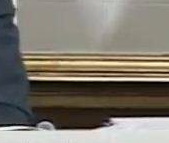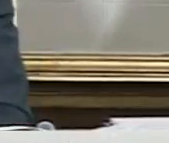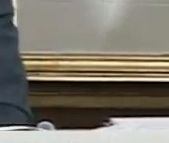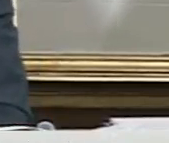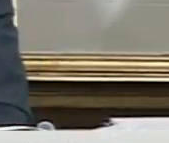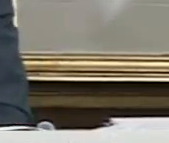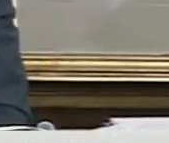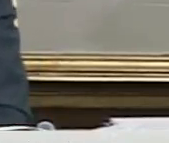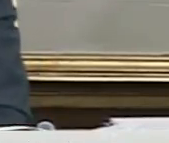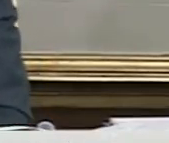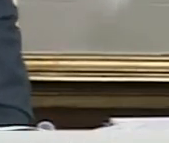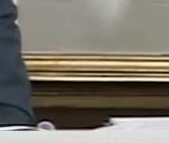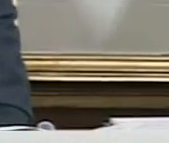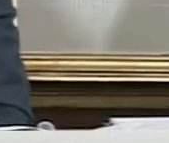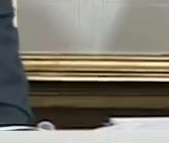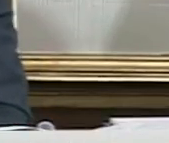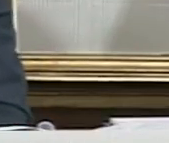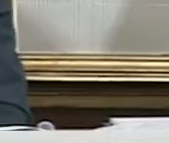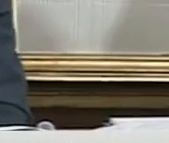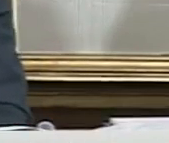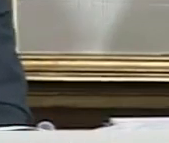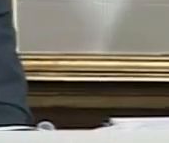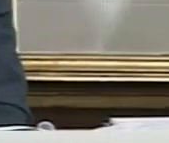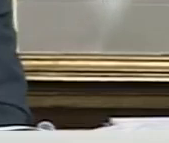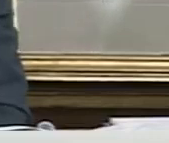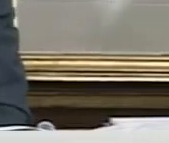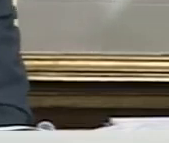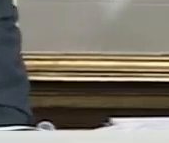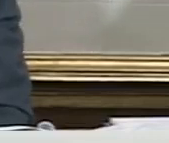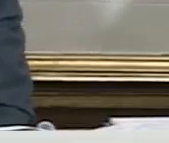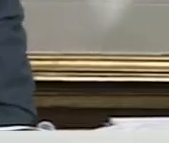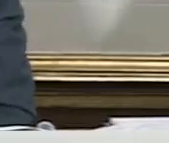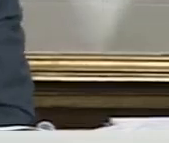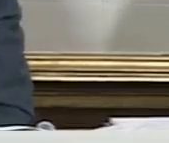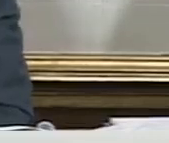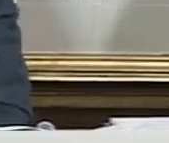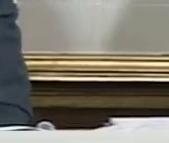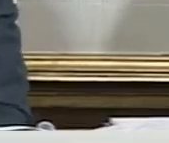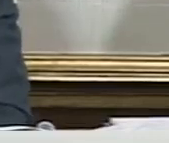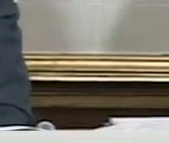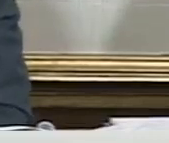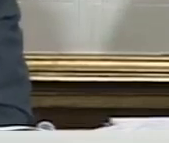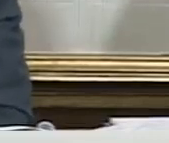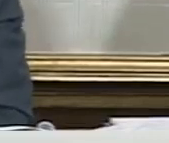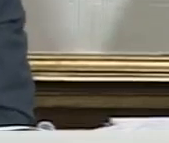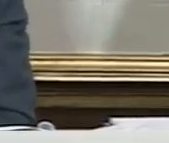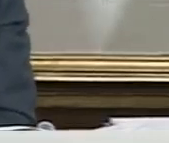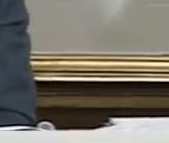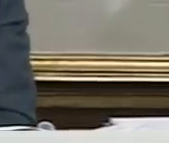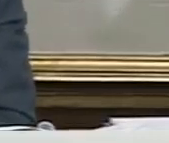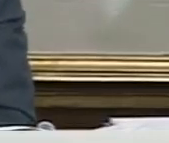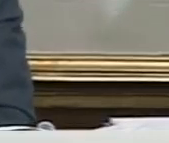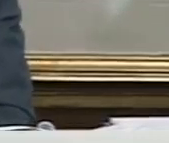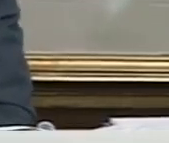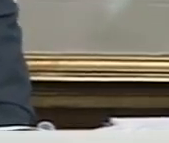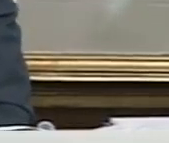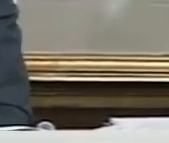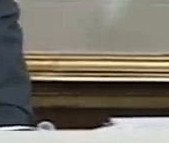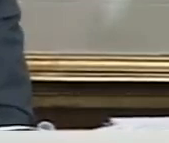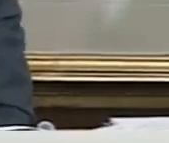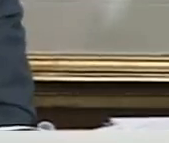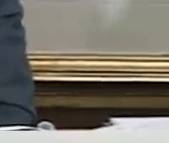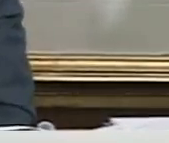Agüero, sus familiares. Está con nosotros su viuda Irma Flores de Agüero, su hija Geisa Melina